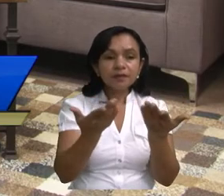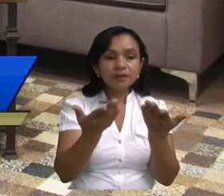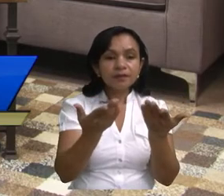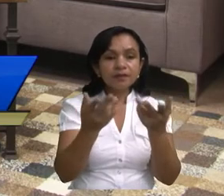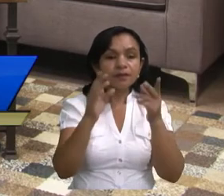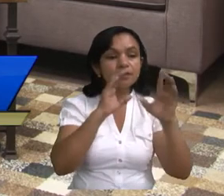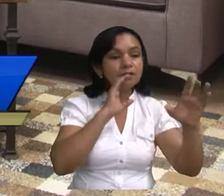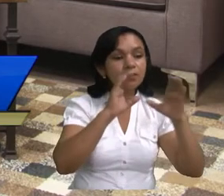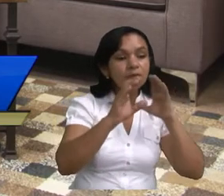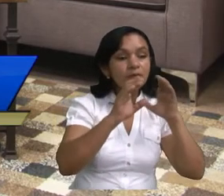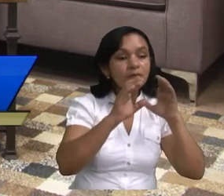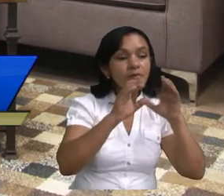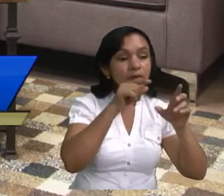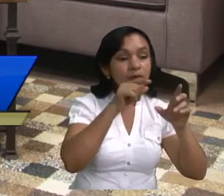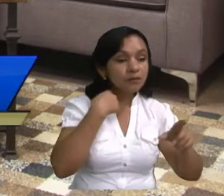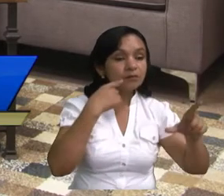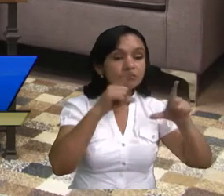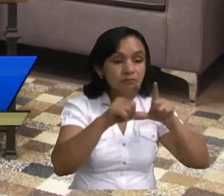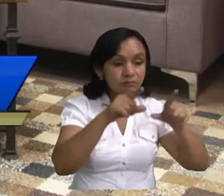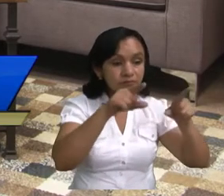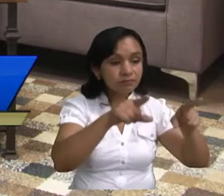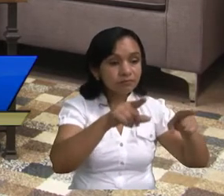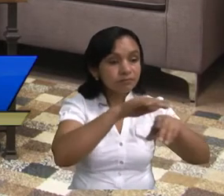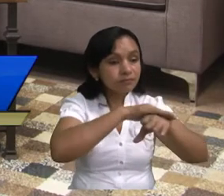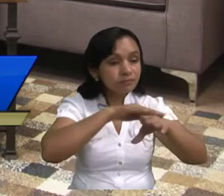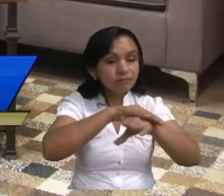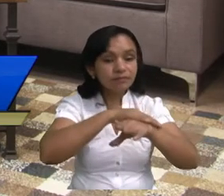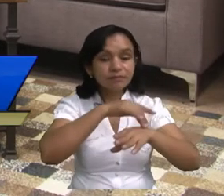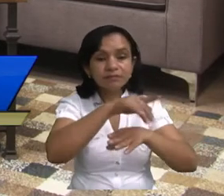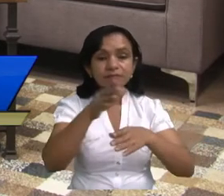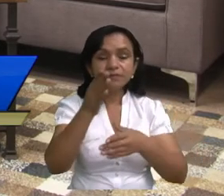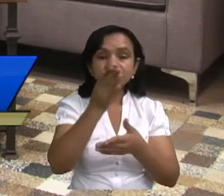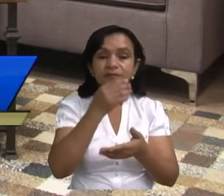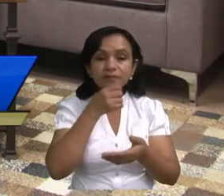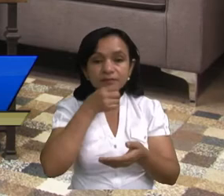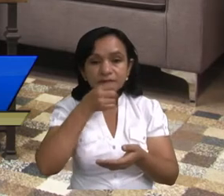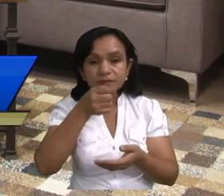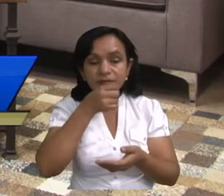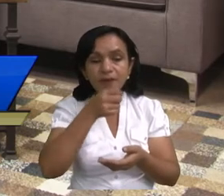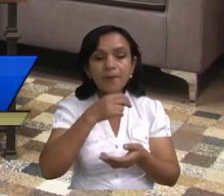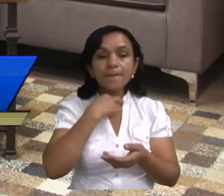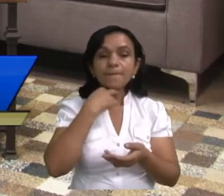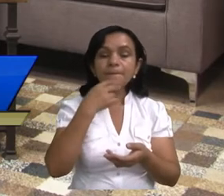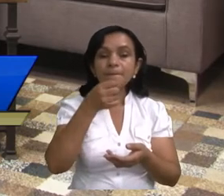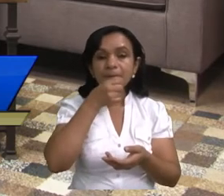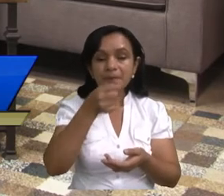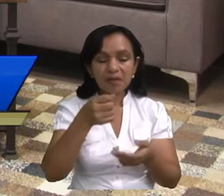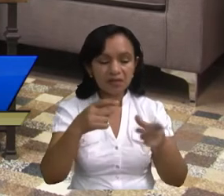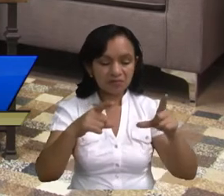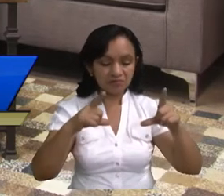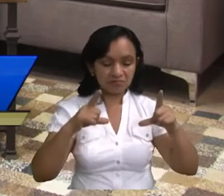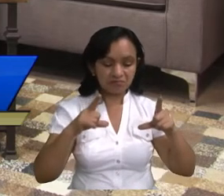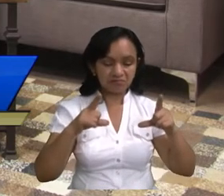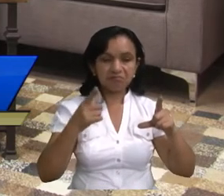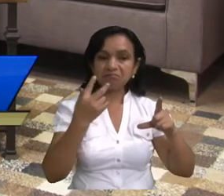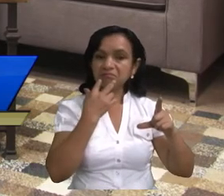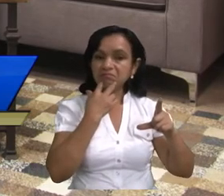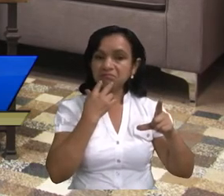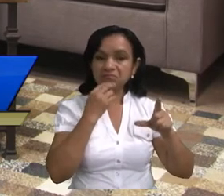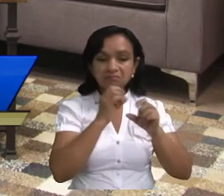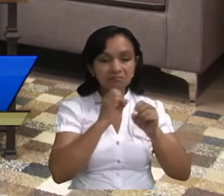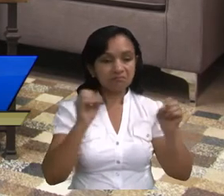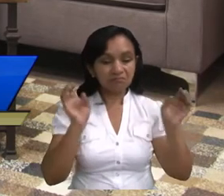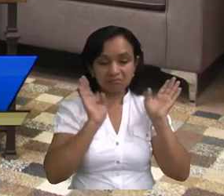los comunicadores. Hay muchos comunicadores que están ahí dando a conocer la voz del pueblo, pero que no tienen ellos un